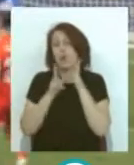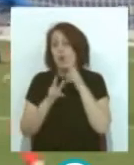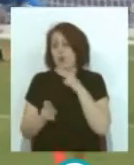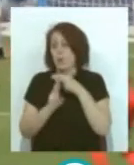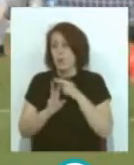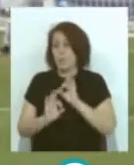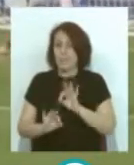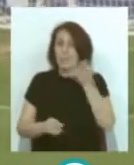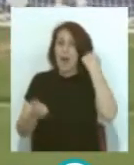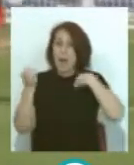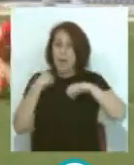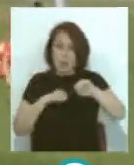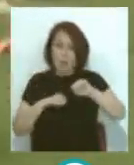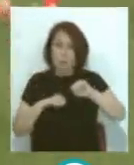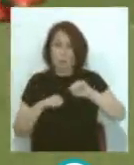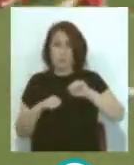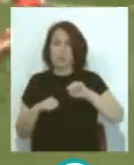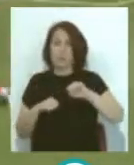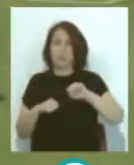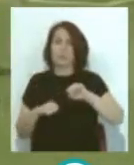esta acción donde